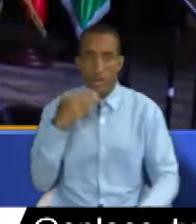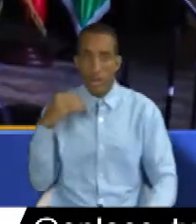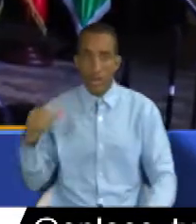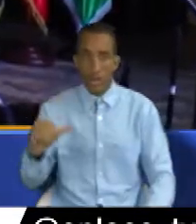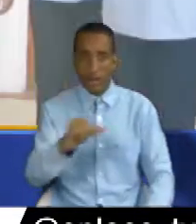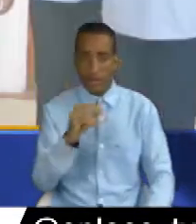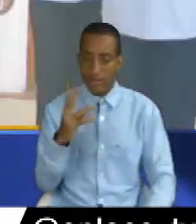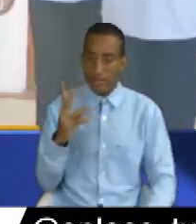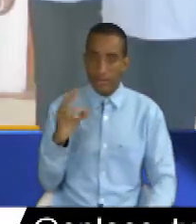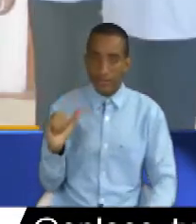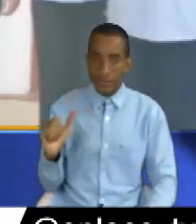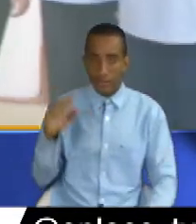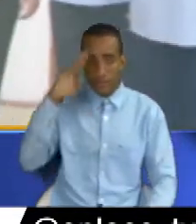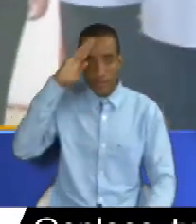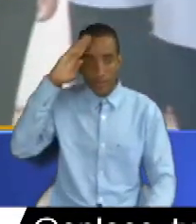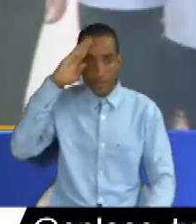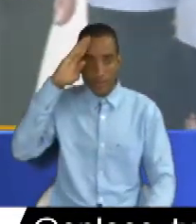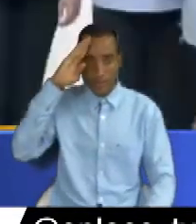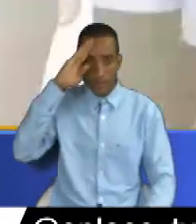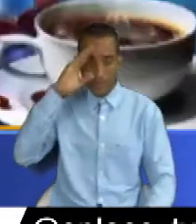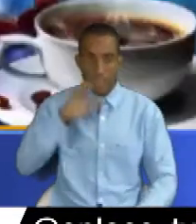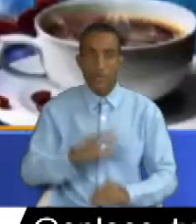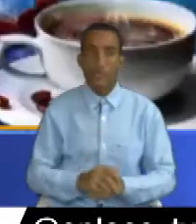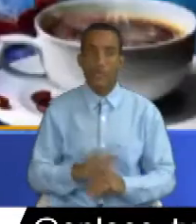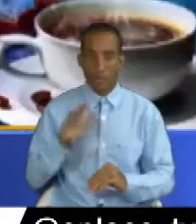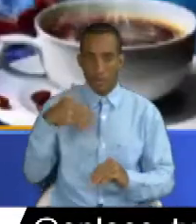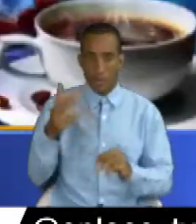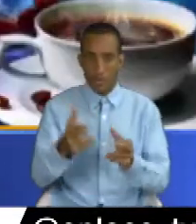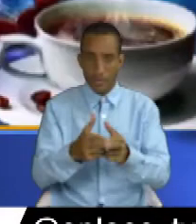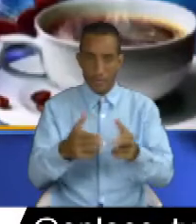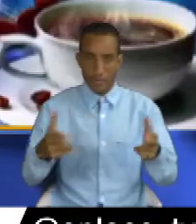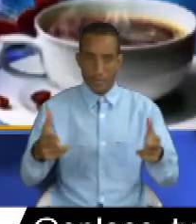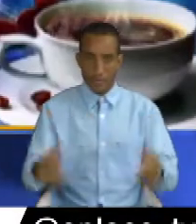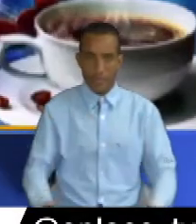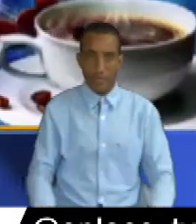de uniformados de la Policía Nacional. Esto y mucho más al volver.